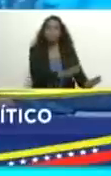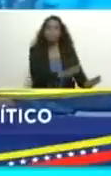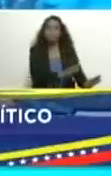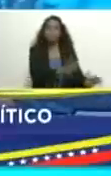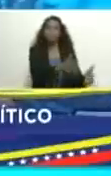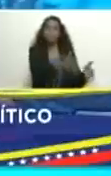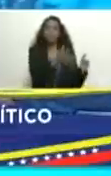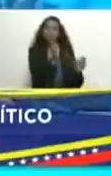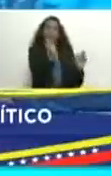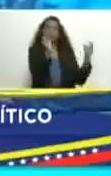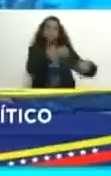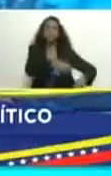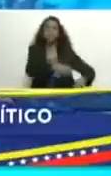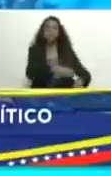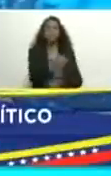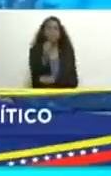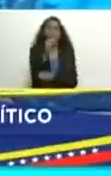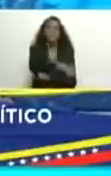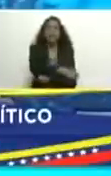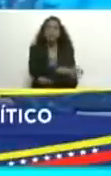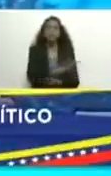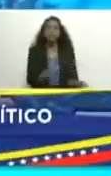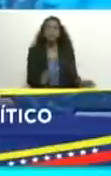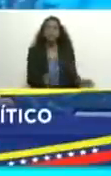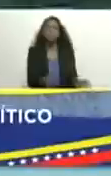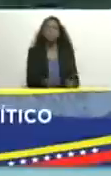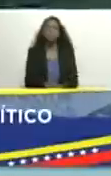verdad, por la razón.